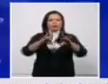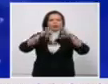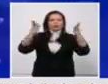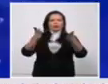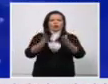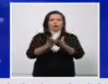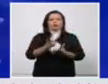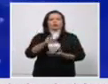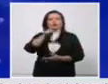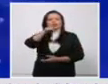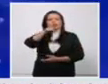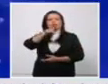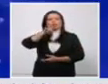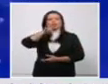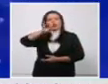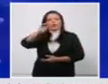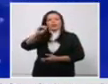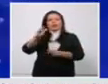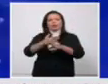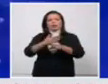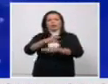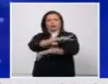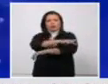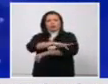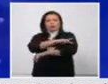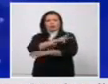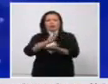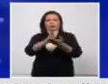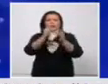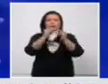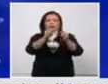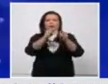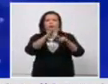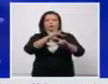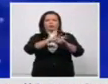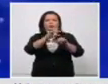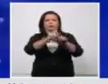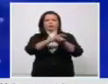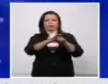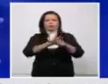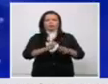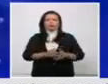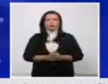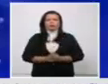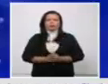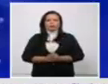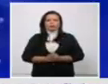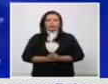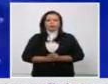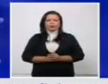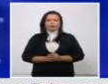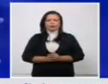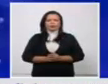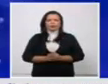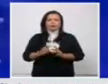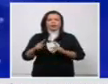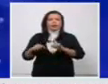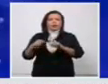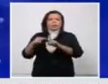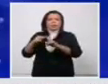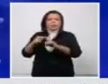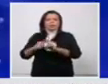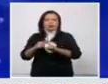190 naciones reportando hoy también. Y los 29 territorios que han venido aportando desde el principio de la